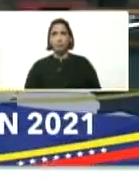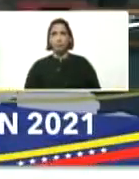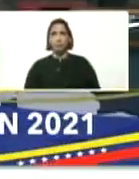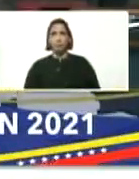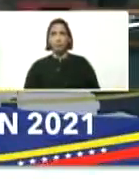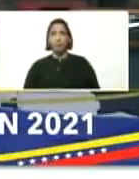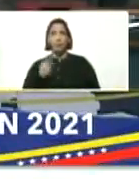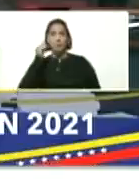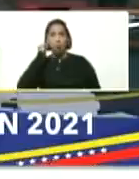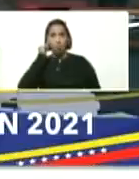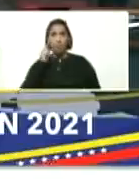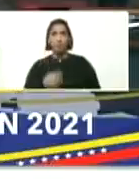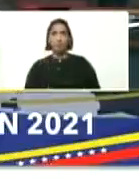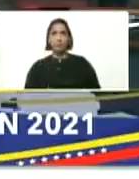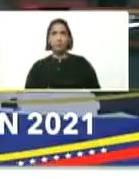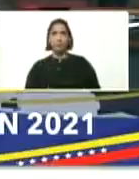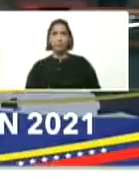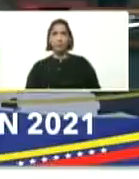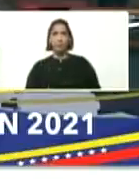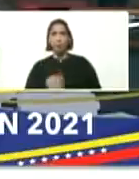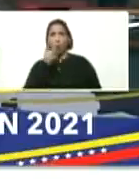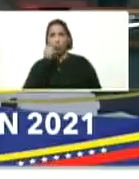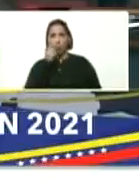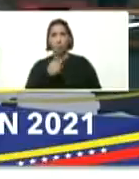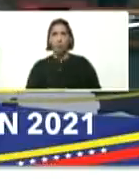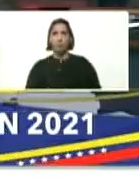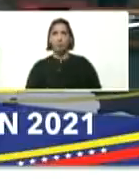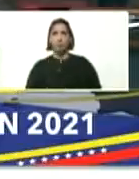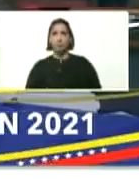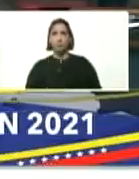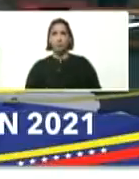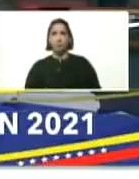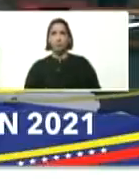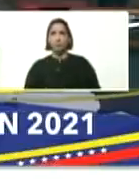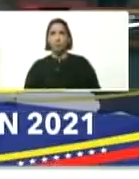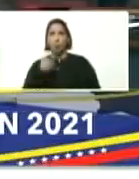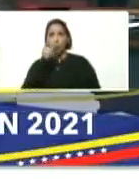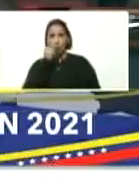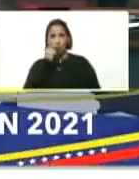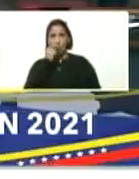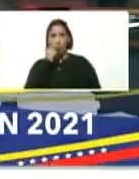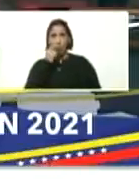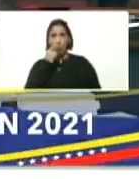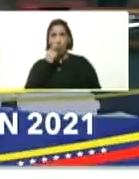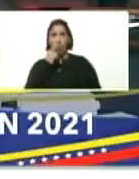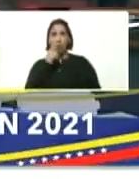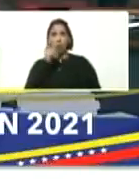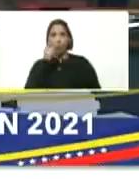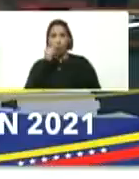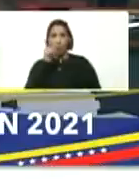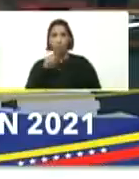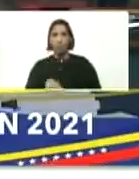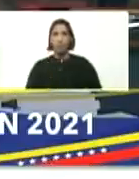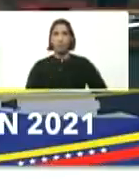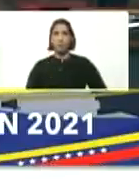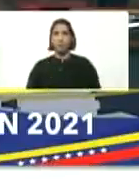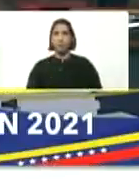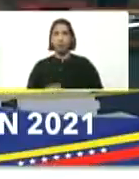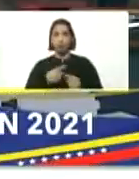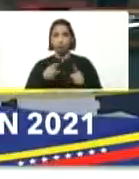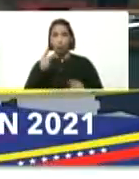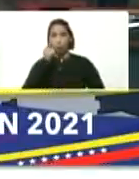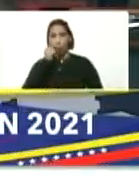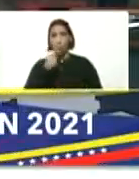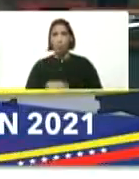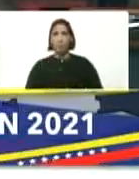Alejandra Tejido Villegas, Walter Alegre, Rubén López, Maximiliano José Suárez,